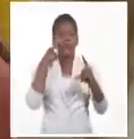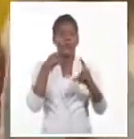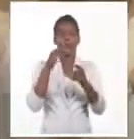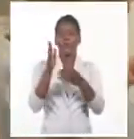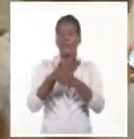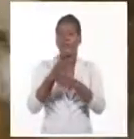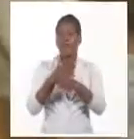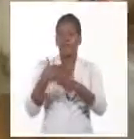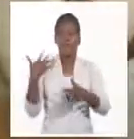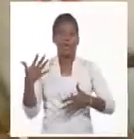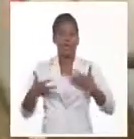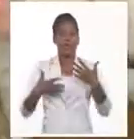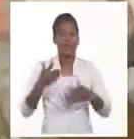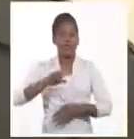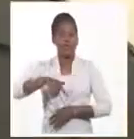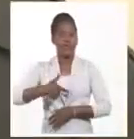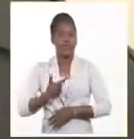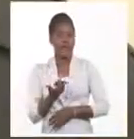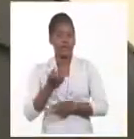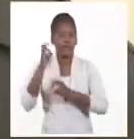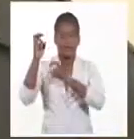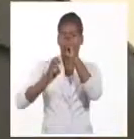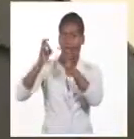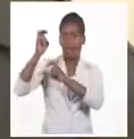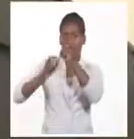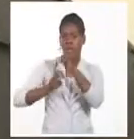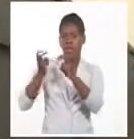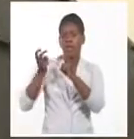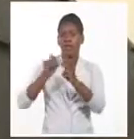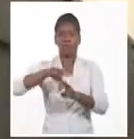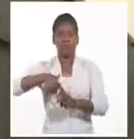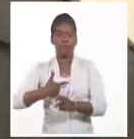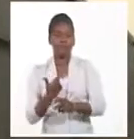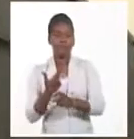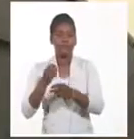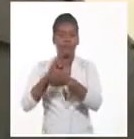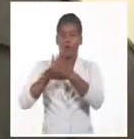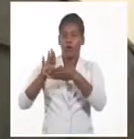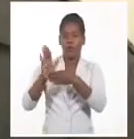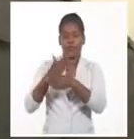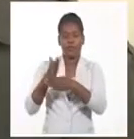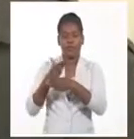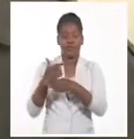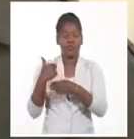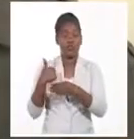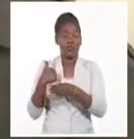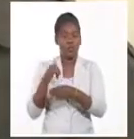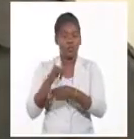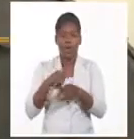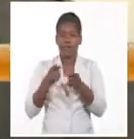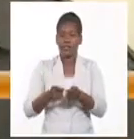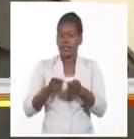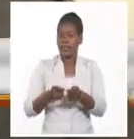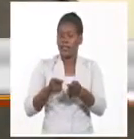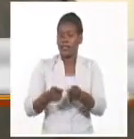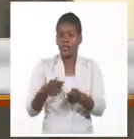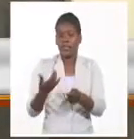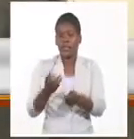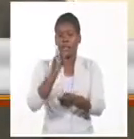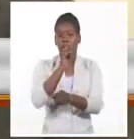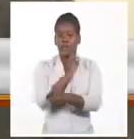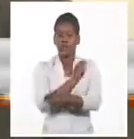guerrillas culturales y actividades comunitarias. Yo insisto en el trabajo cultural comunitario integrado, no es solo la figura del instructor de